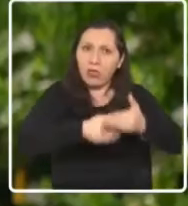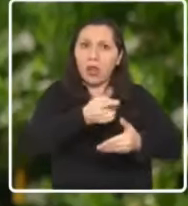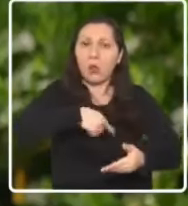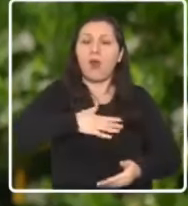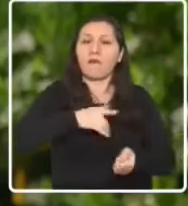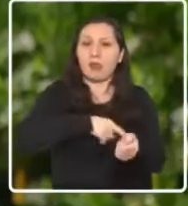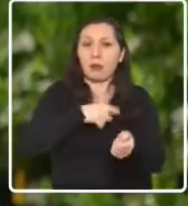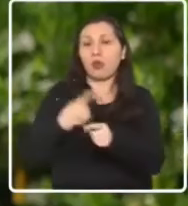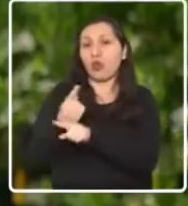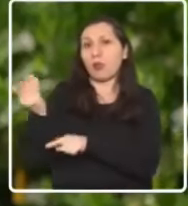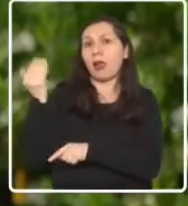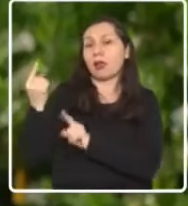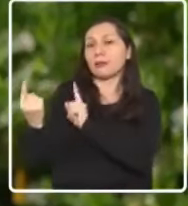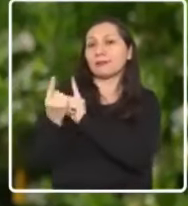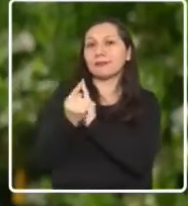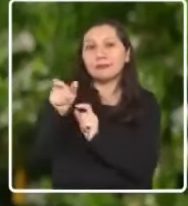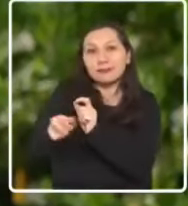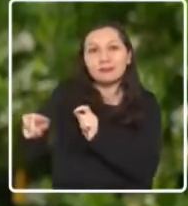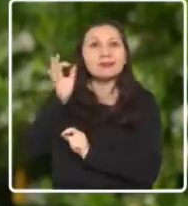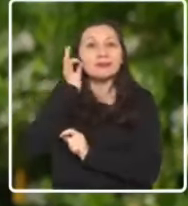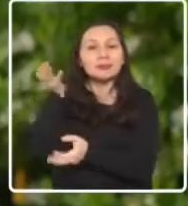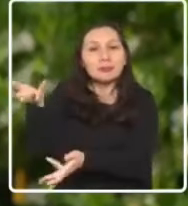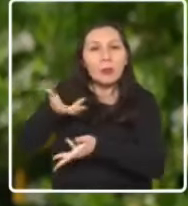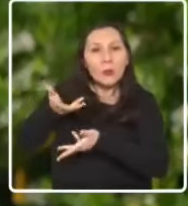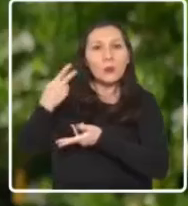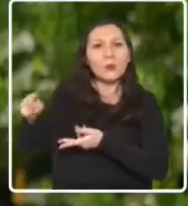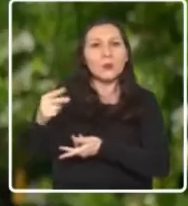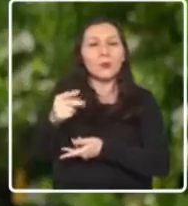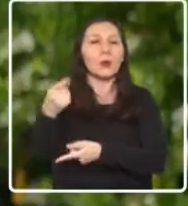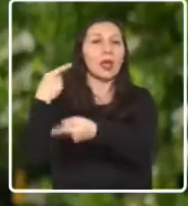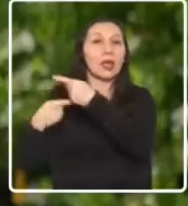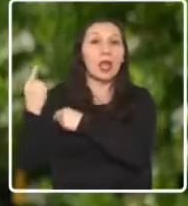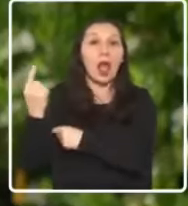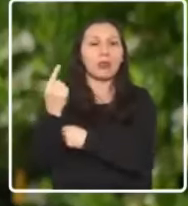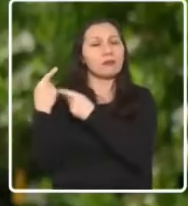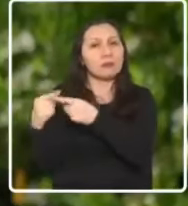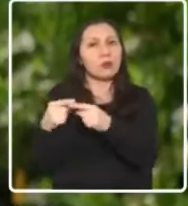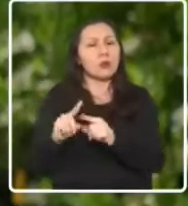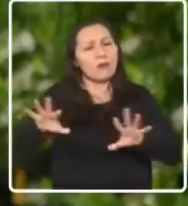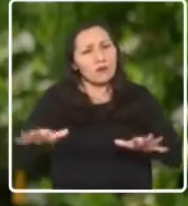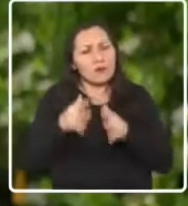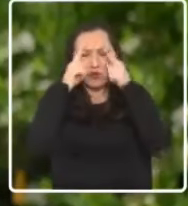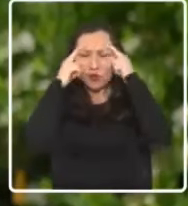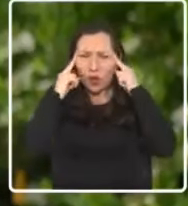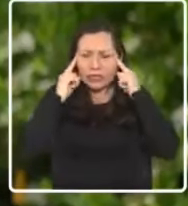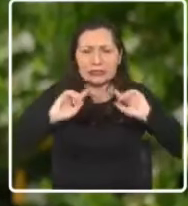familias. Conversaba adelante con las chiquillas ahí y me contaban un poco de su historia y cada una tiene una historia de esfuerzo